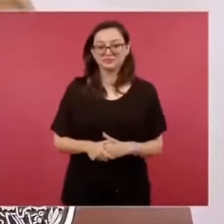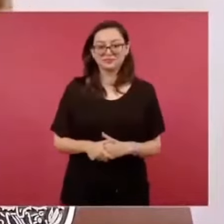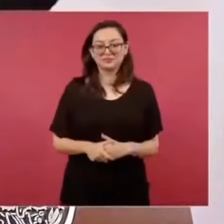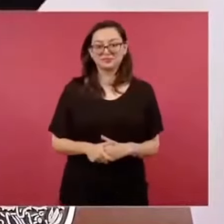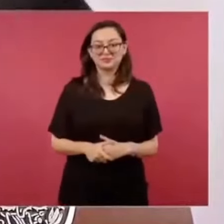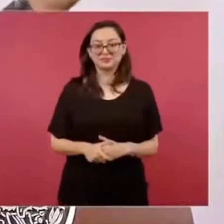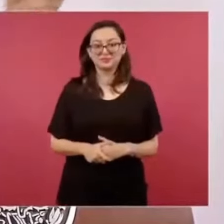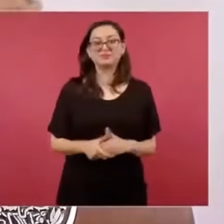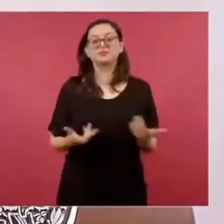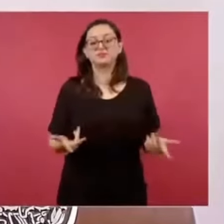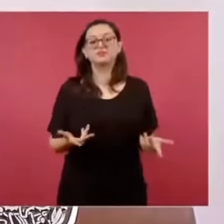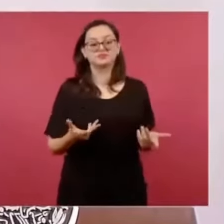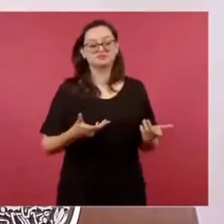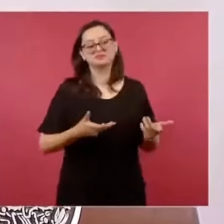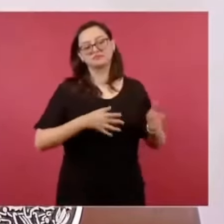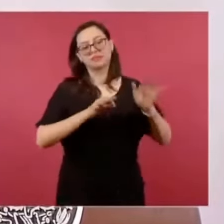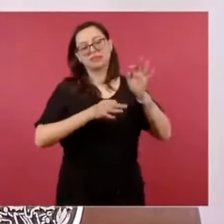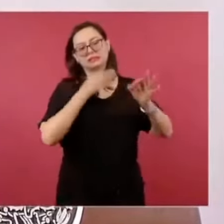por la manipulación.